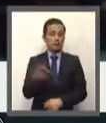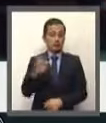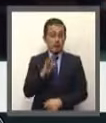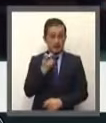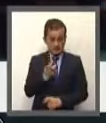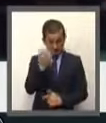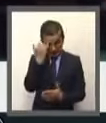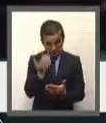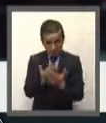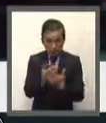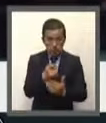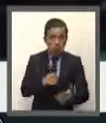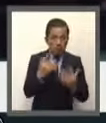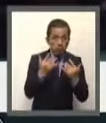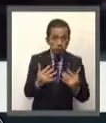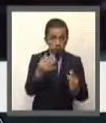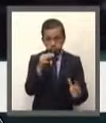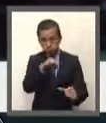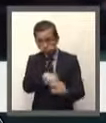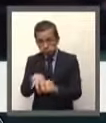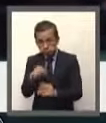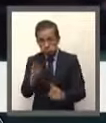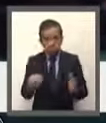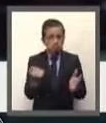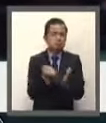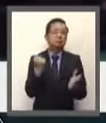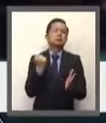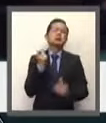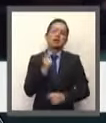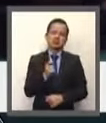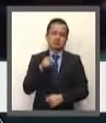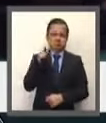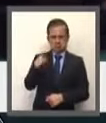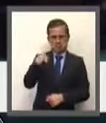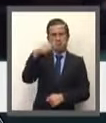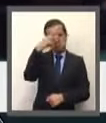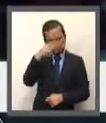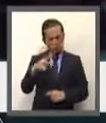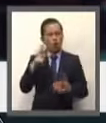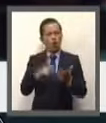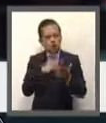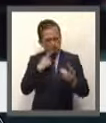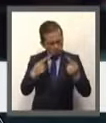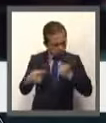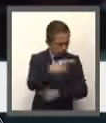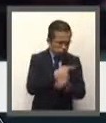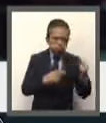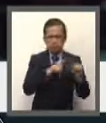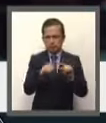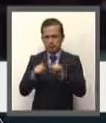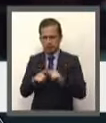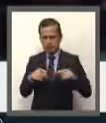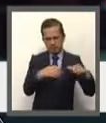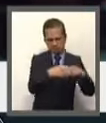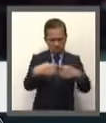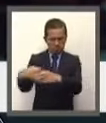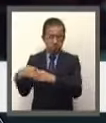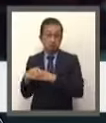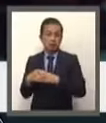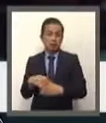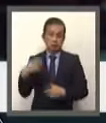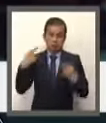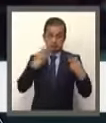un diálogo entre los poderes. El presidente regresará al Congreso a presentar su informe y para